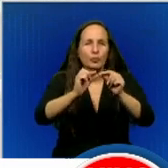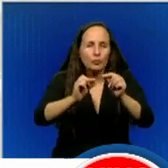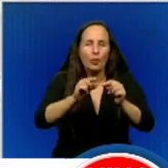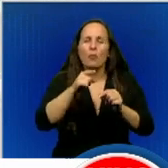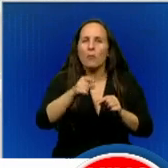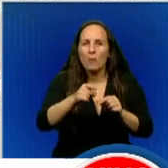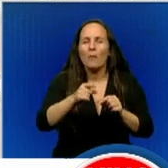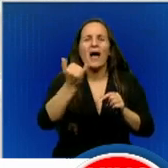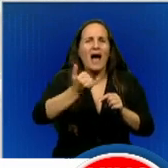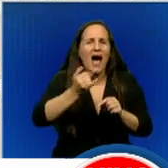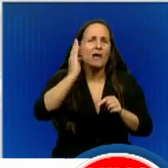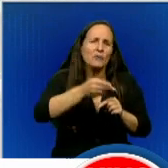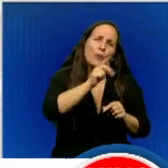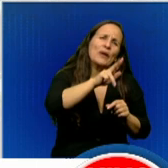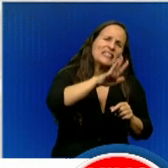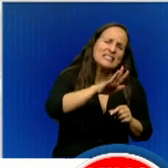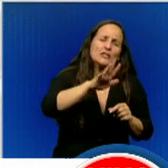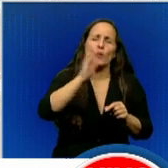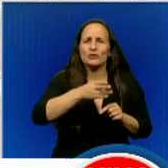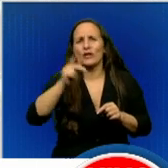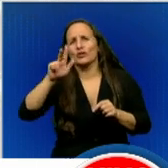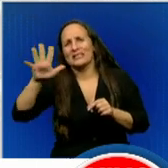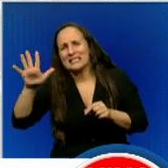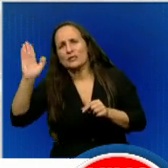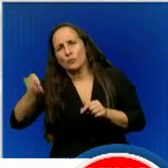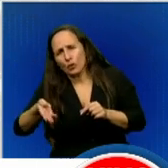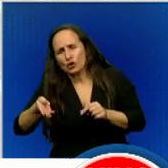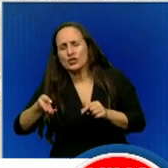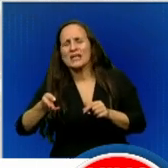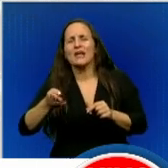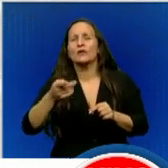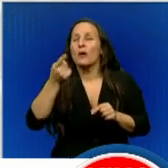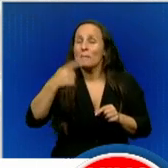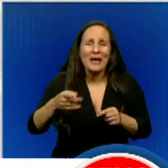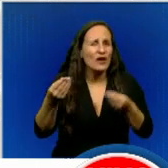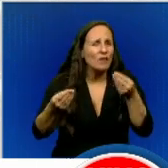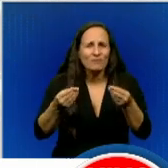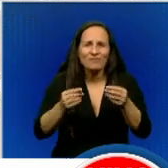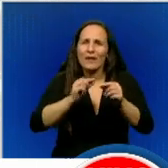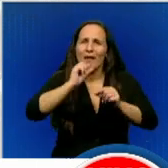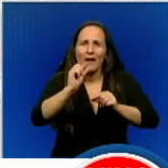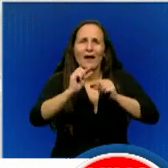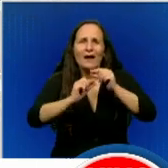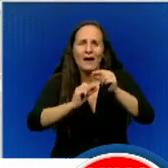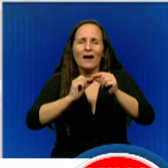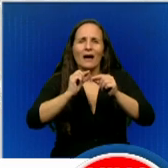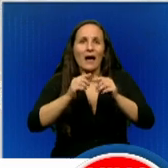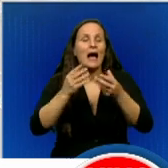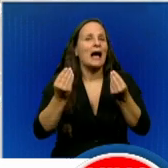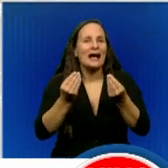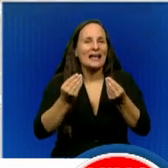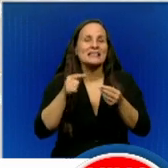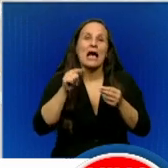alícuotas marginales del 25 y del 30% se trata en realidad de una progresividad aplanada ahora